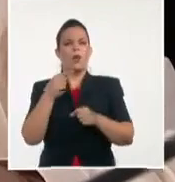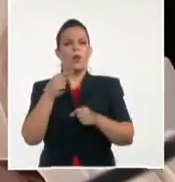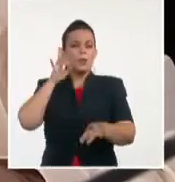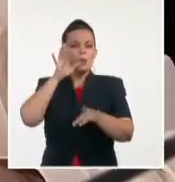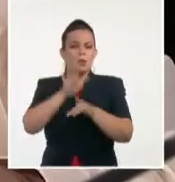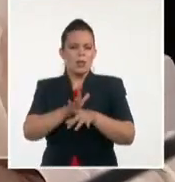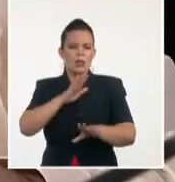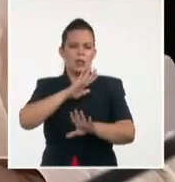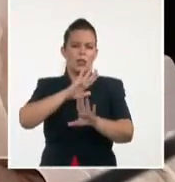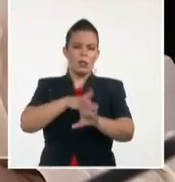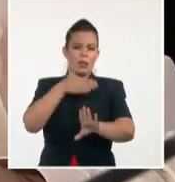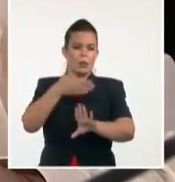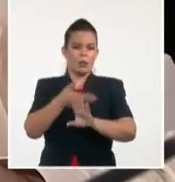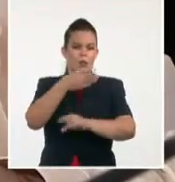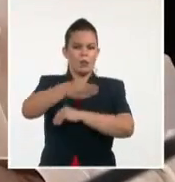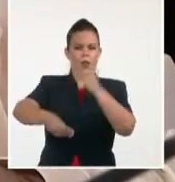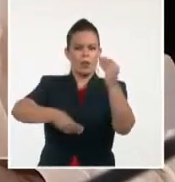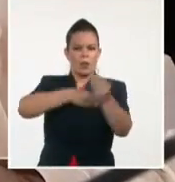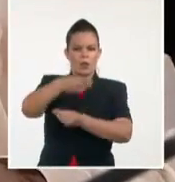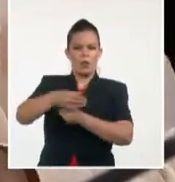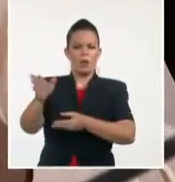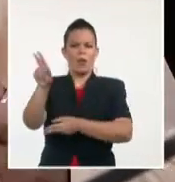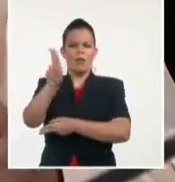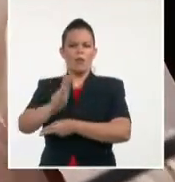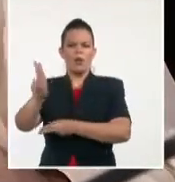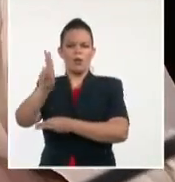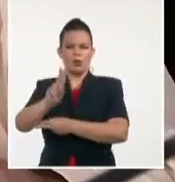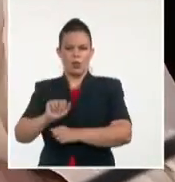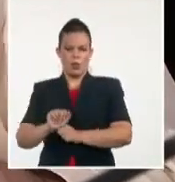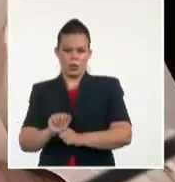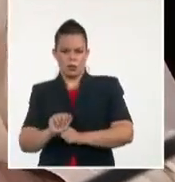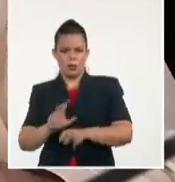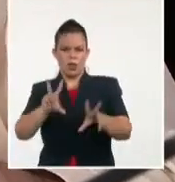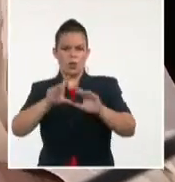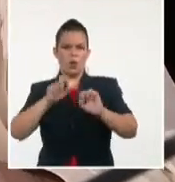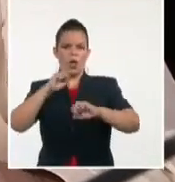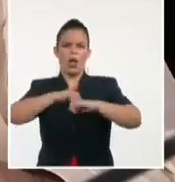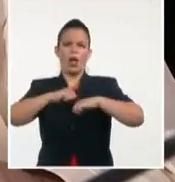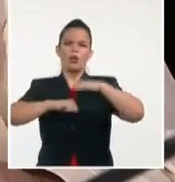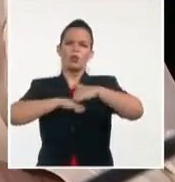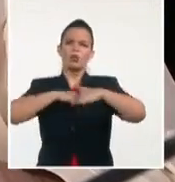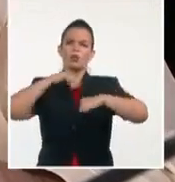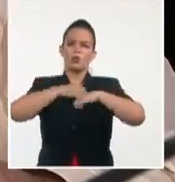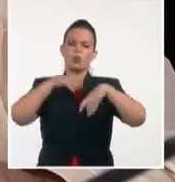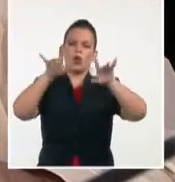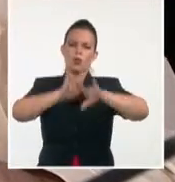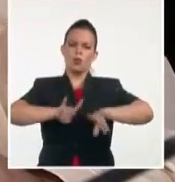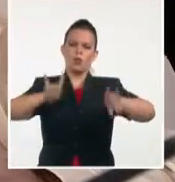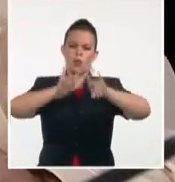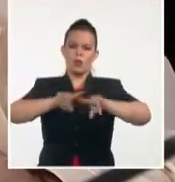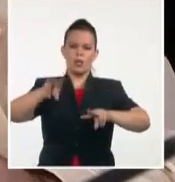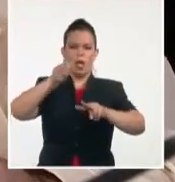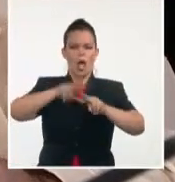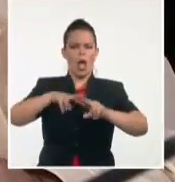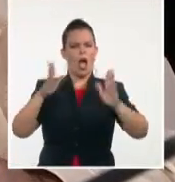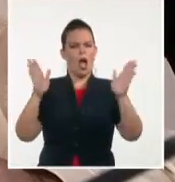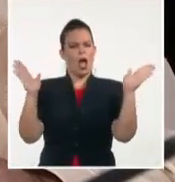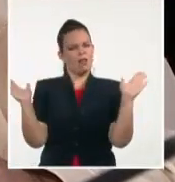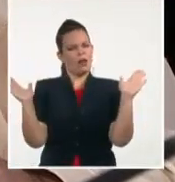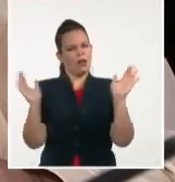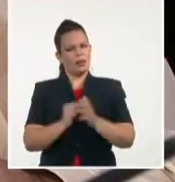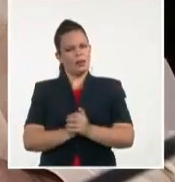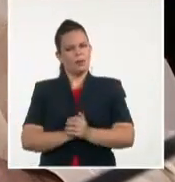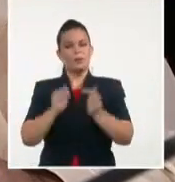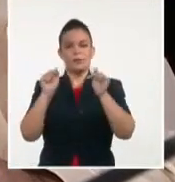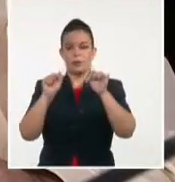ser ya una facultad y en la nueva estructura de nuestra Universidad de La Habana. Pero de estos jóvenes que hoy se